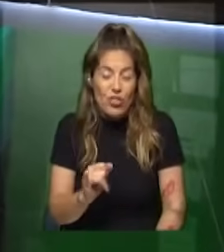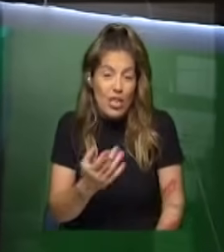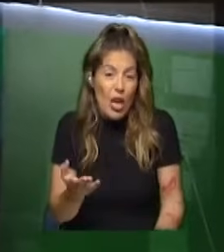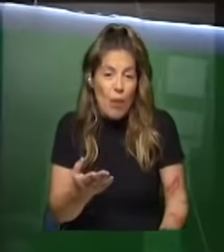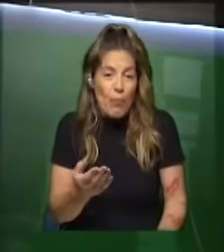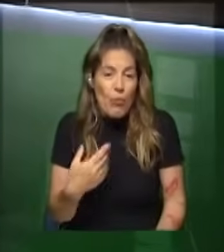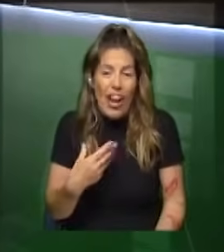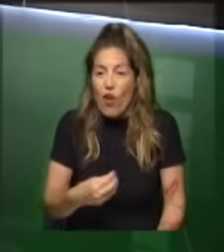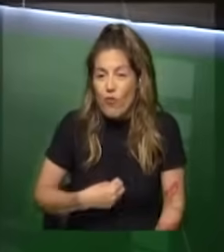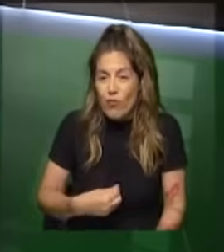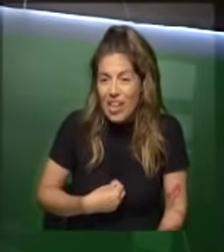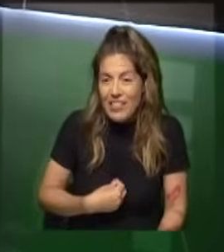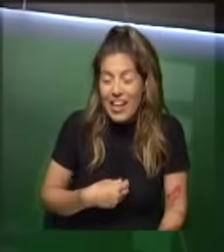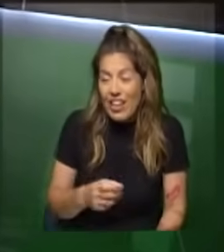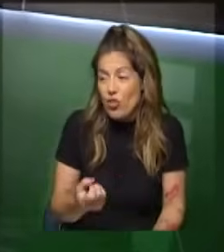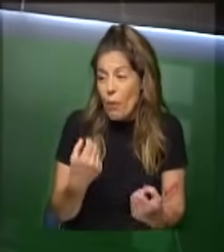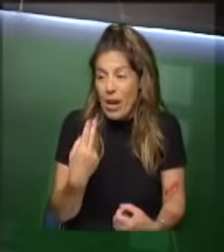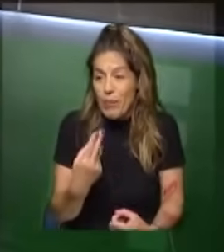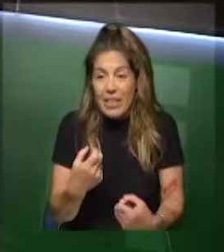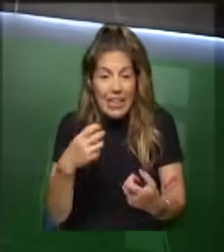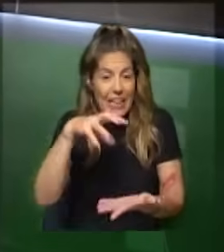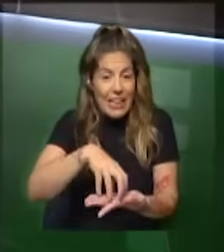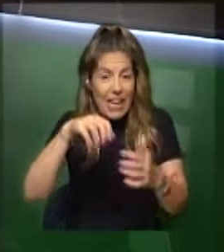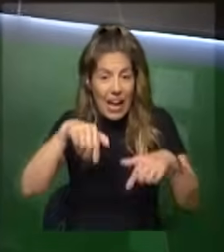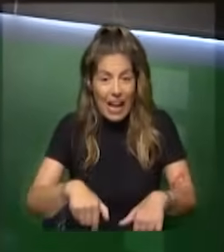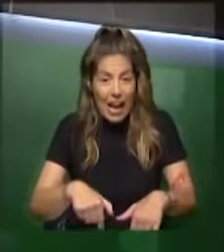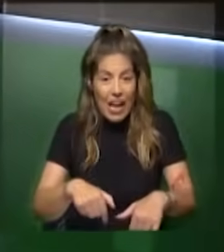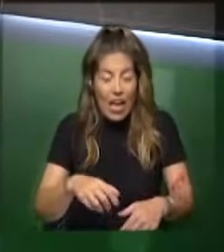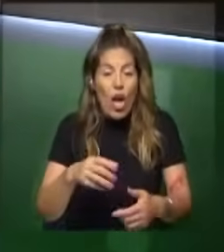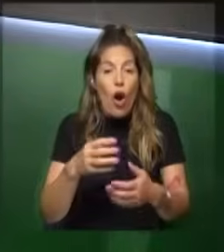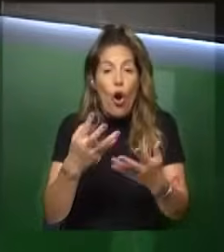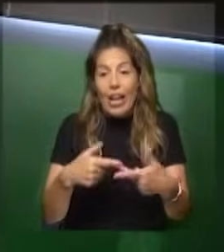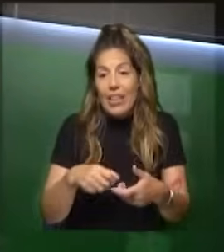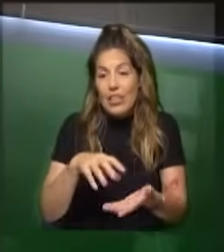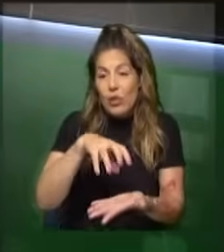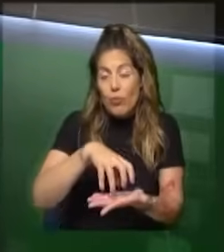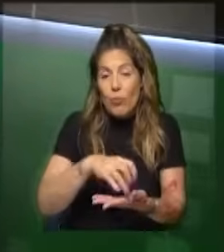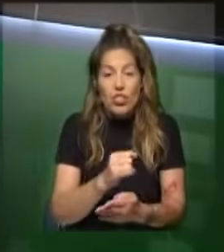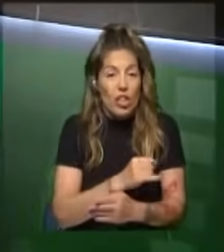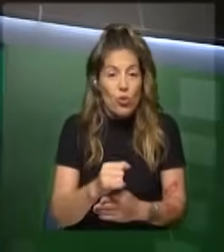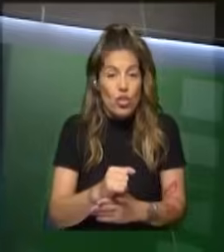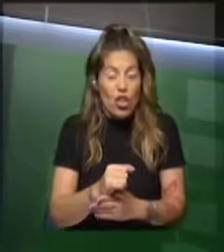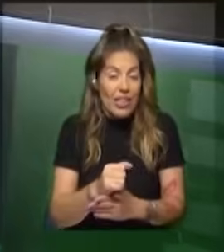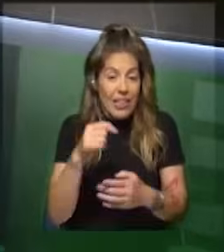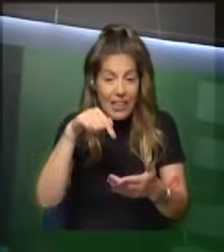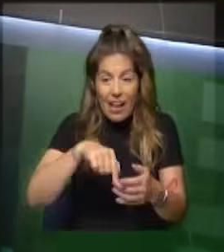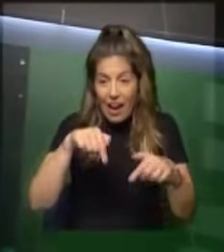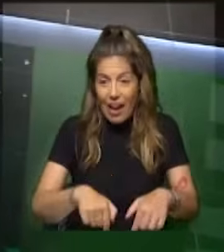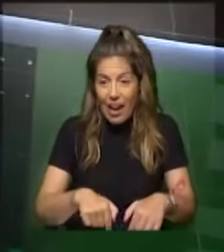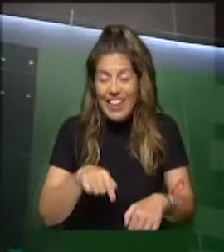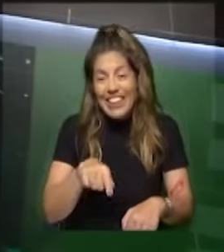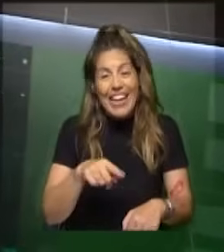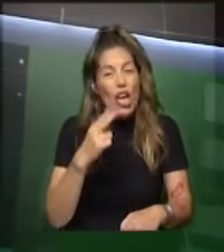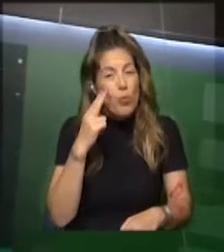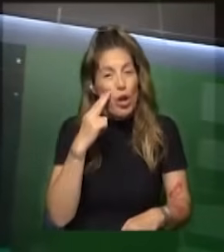lo cual nos permite tener las sedes de muchos organismos regionales aquí en Montevideo. Entonces, hay un problema allí y por eso yo digo que hay un